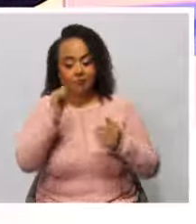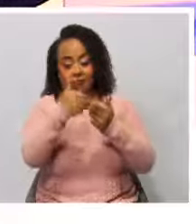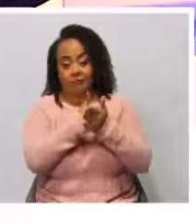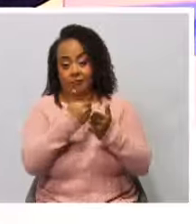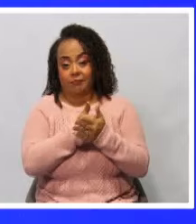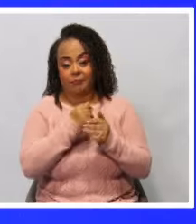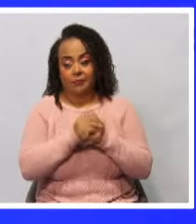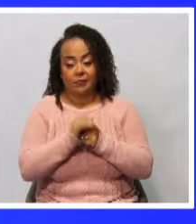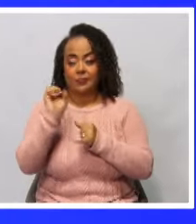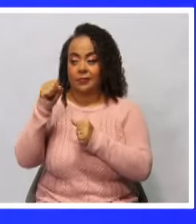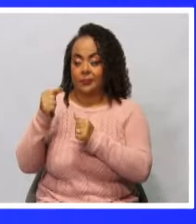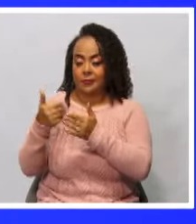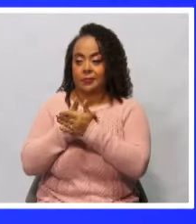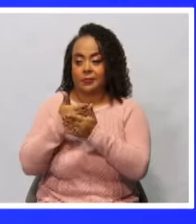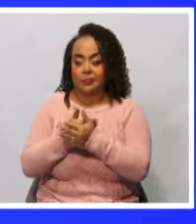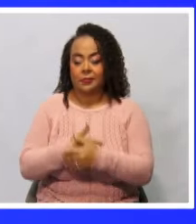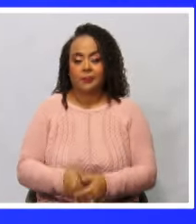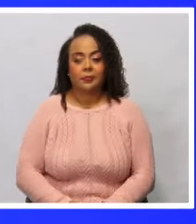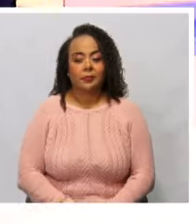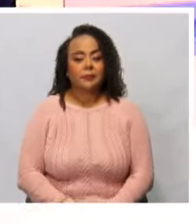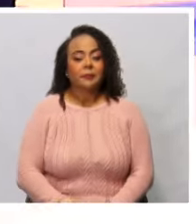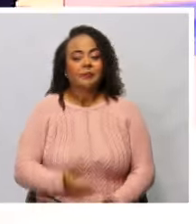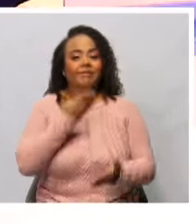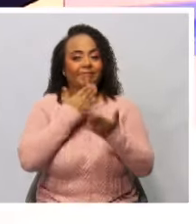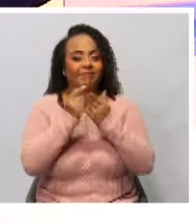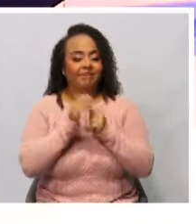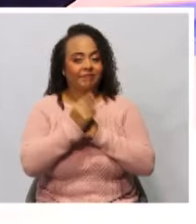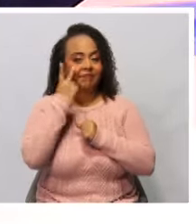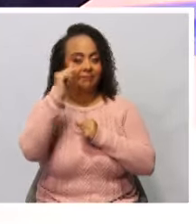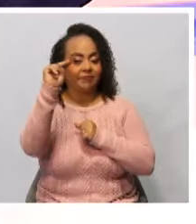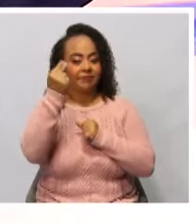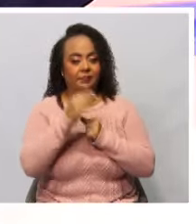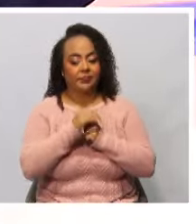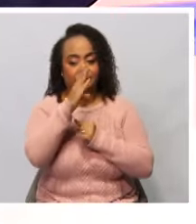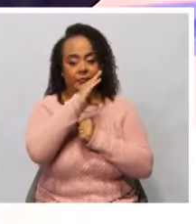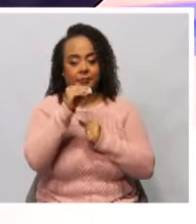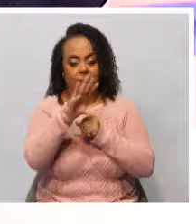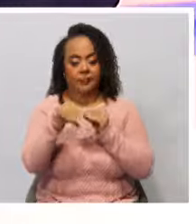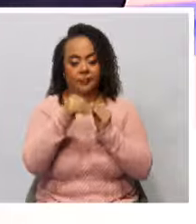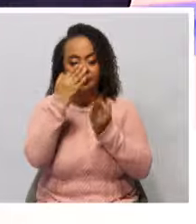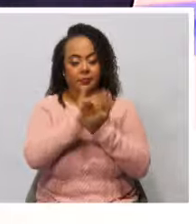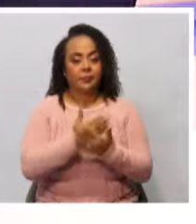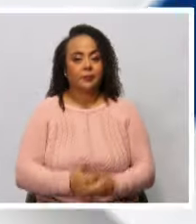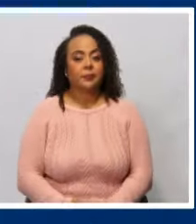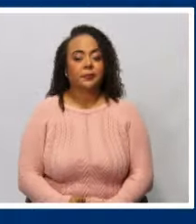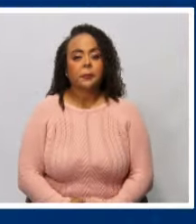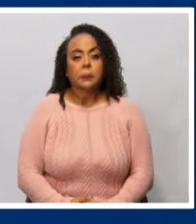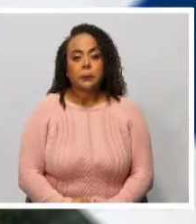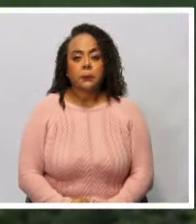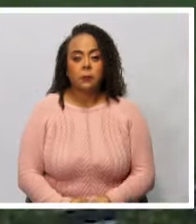¿no? Sí, sería novedoso. Novedoso. Bueno, vamos a ir a la nota y anexamos el corte.